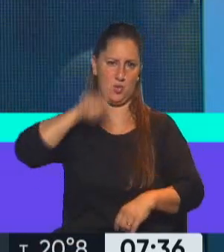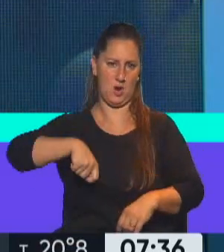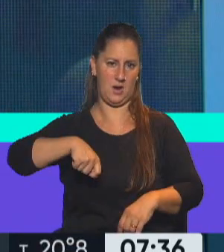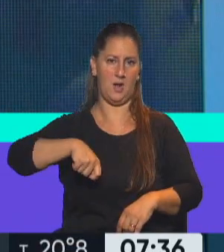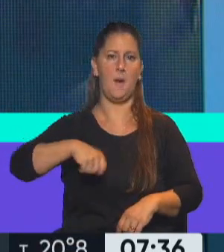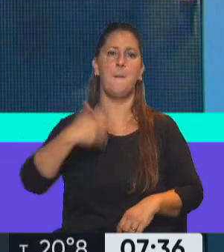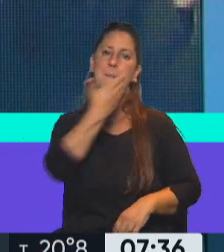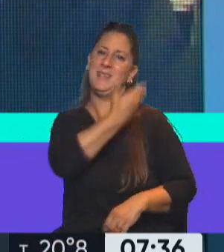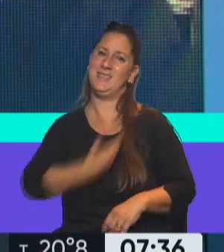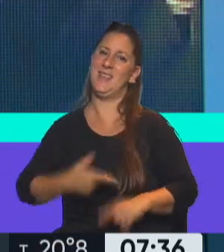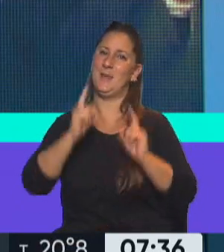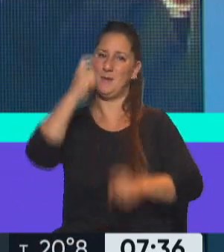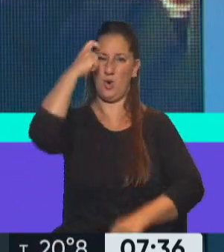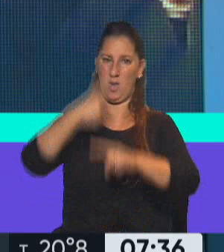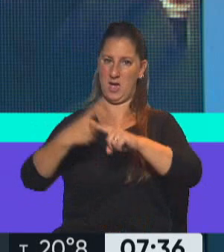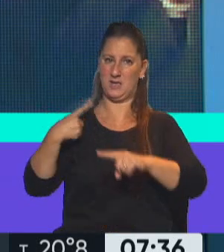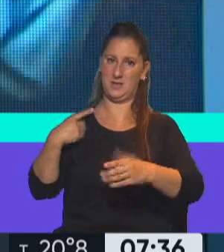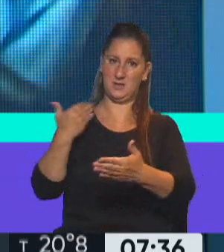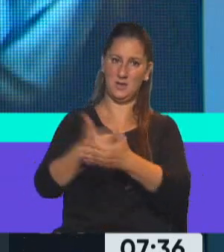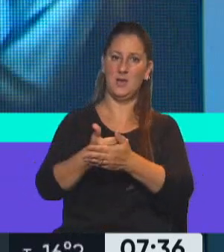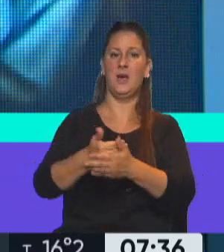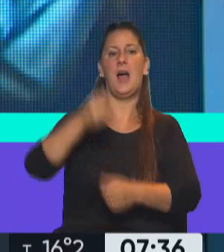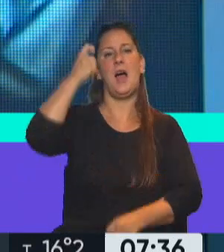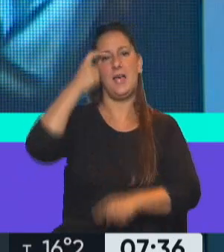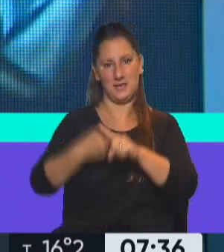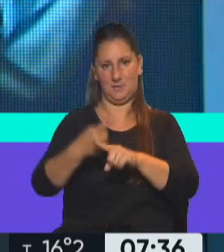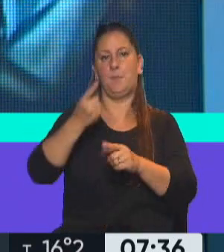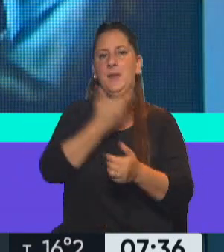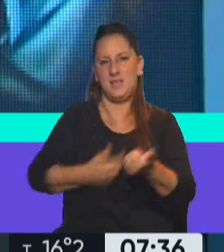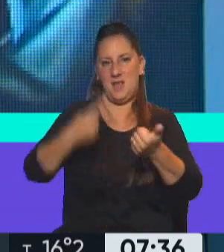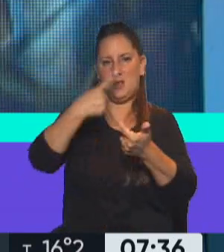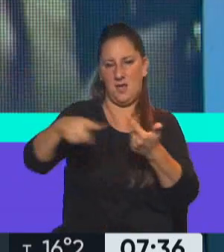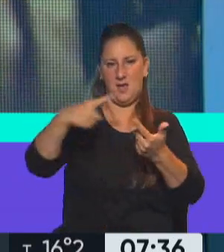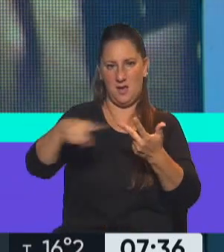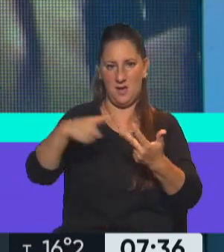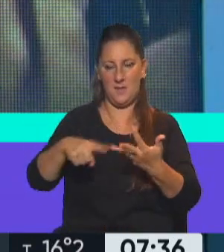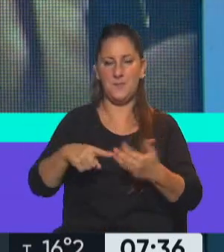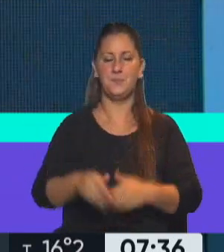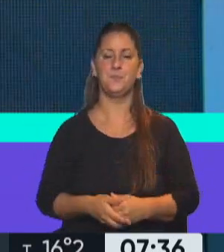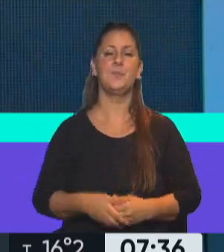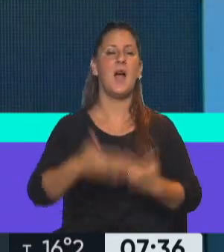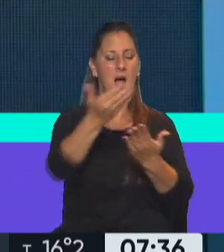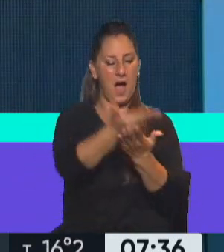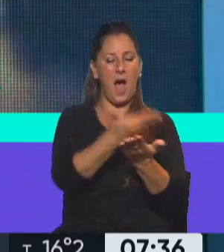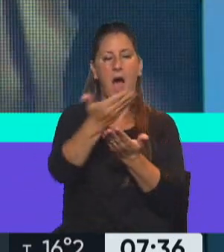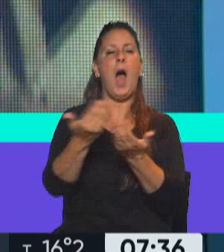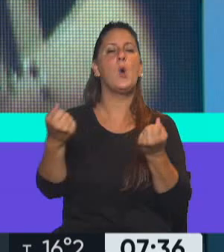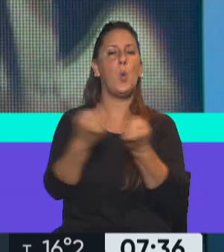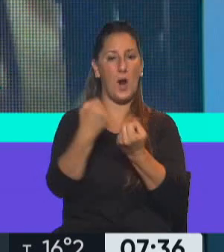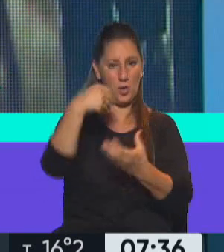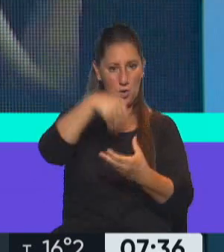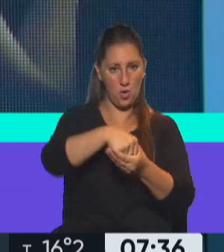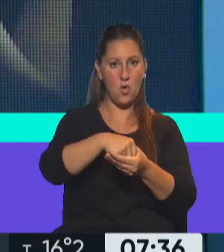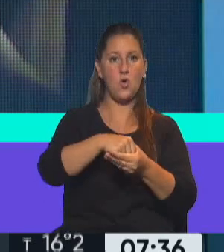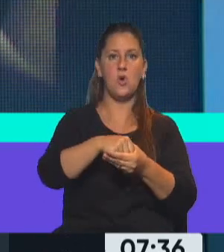Poroshenko, presidente hasta 2019, o de Volodymyr Zelensky, presidente desde 2019. Más allá de que los acuerdos incluían un cese